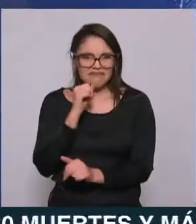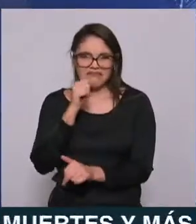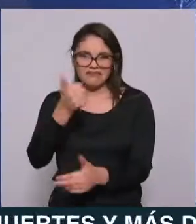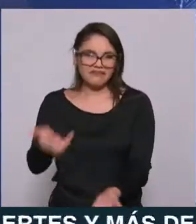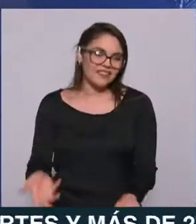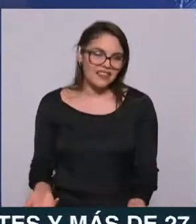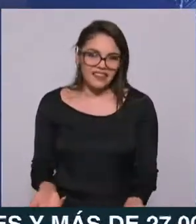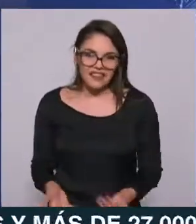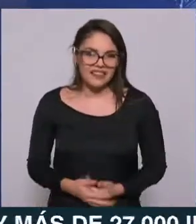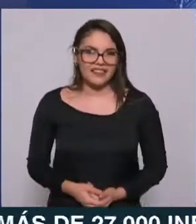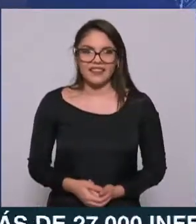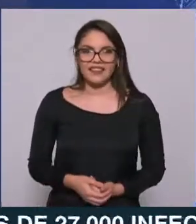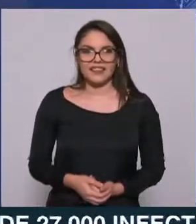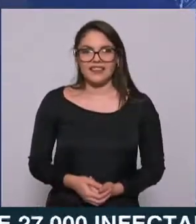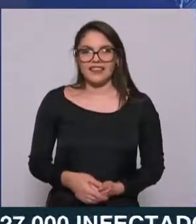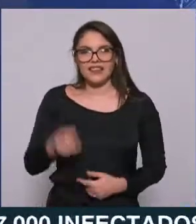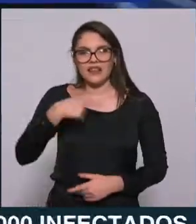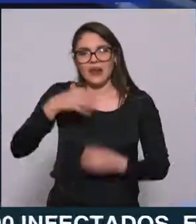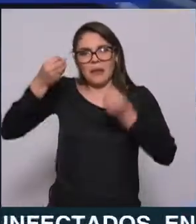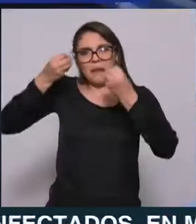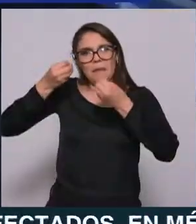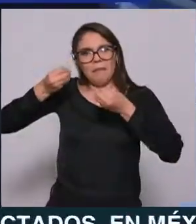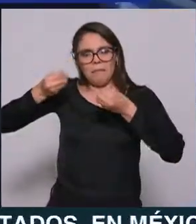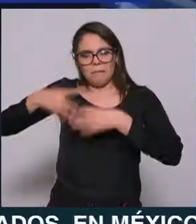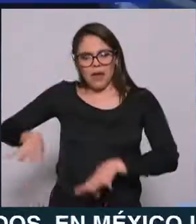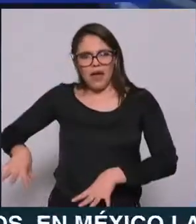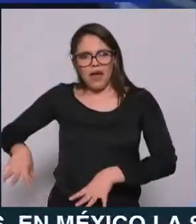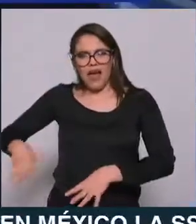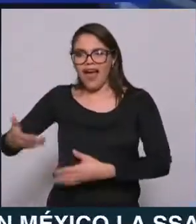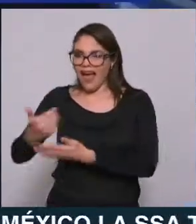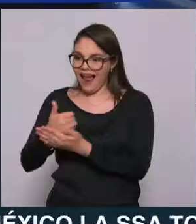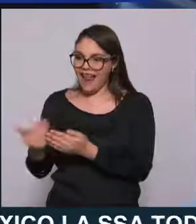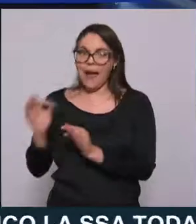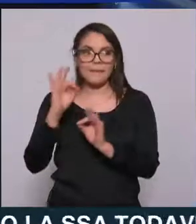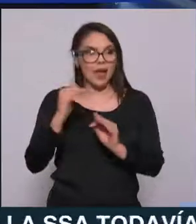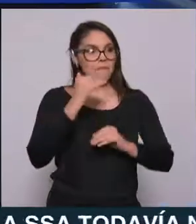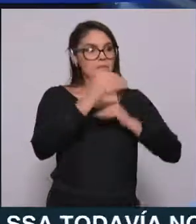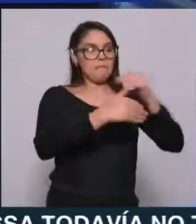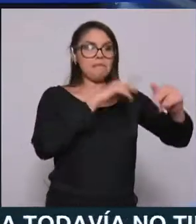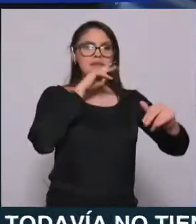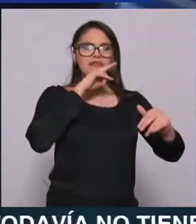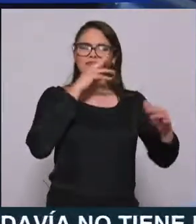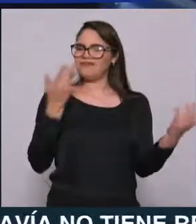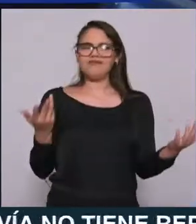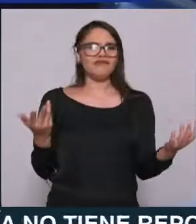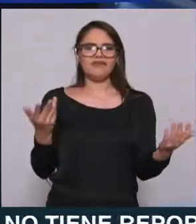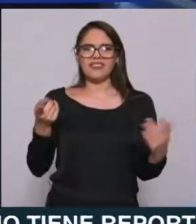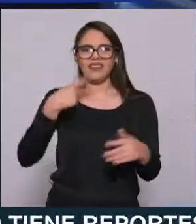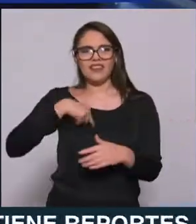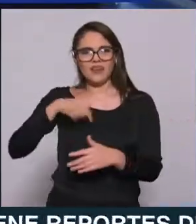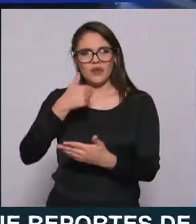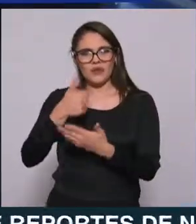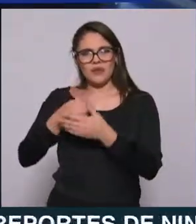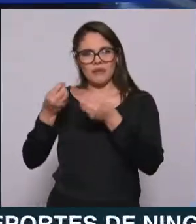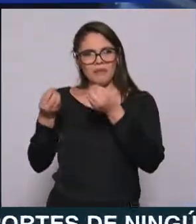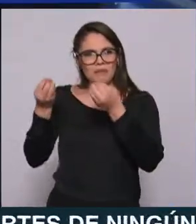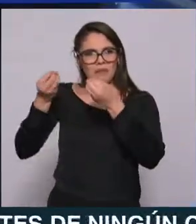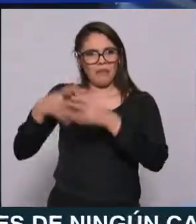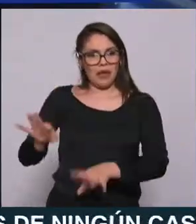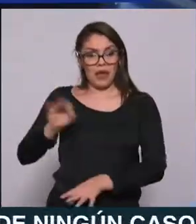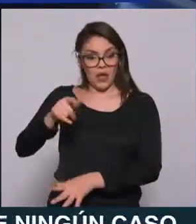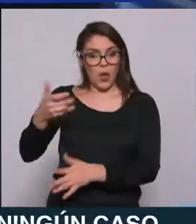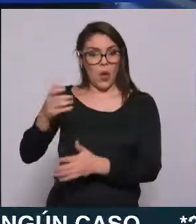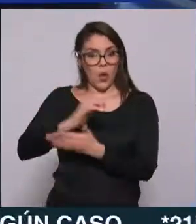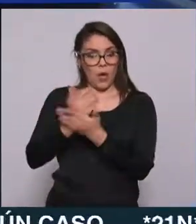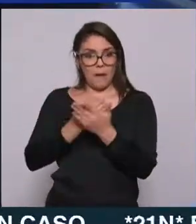hay que ver a cambio de qué. Perdió más de lo que se pudo haber ganado, ¿no? La ciudad perdió por completo. Si este contrato se hubiera llevado